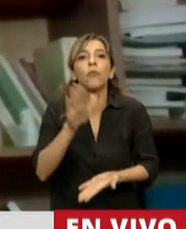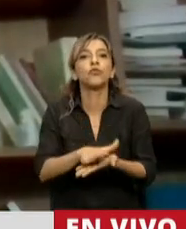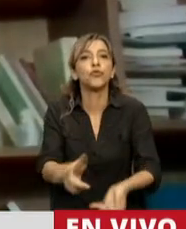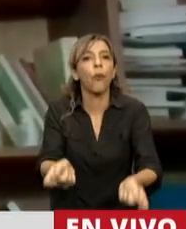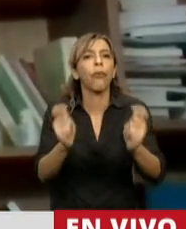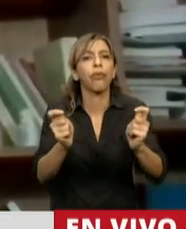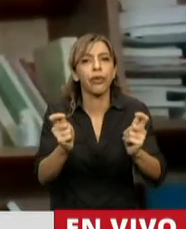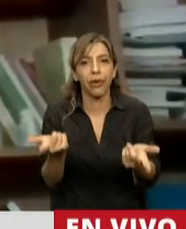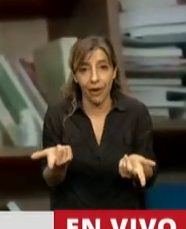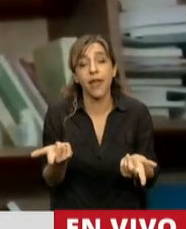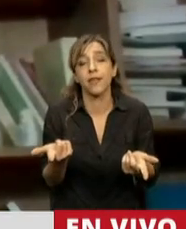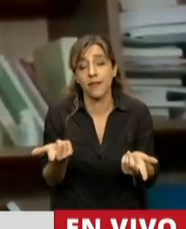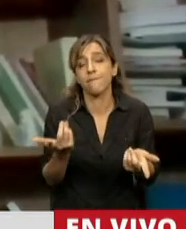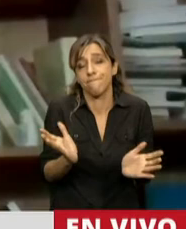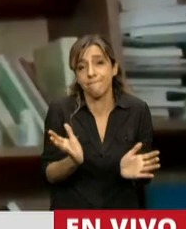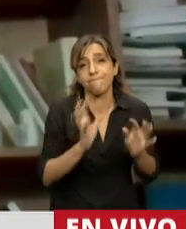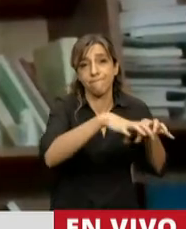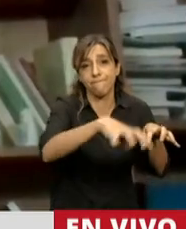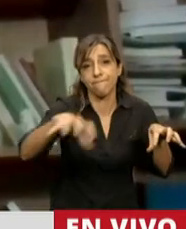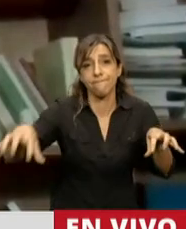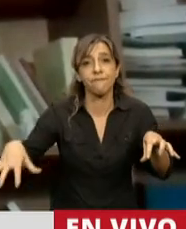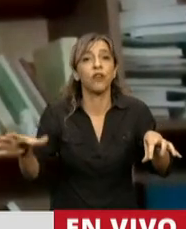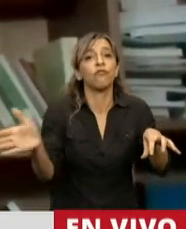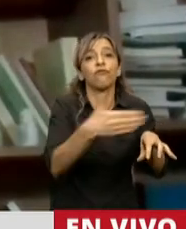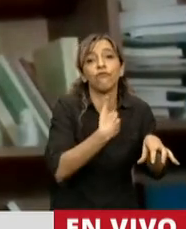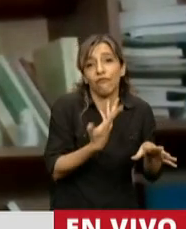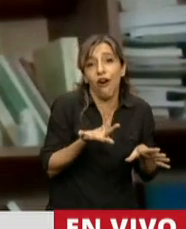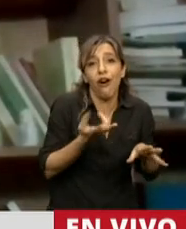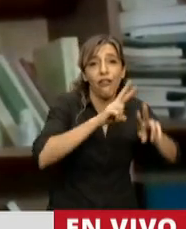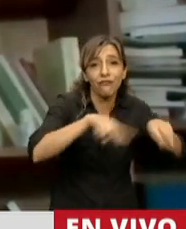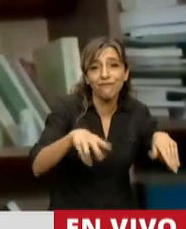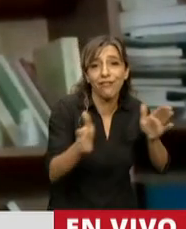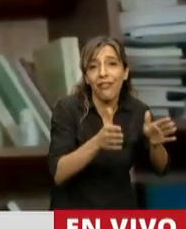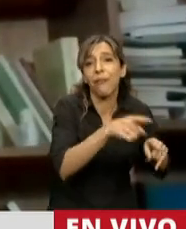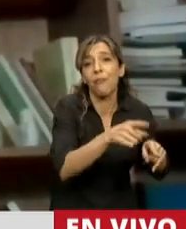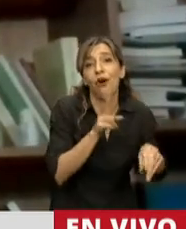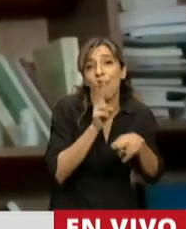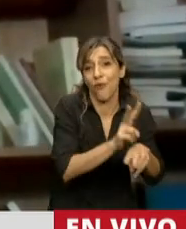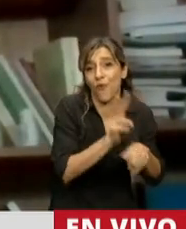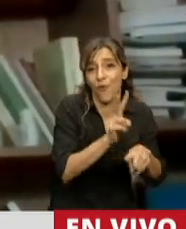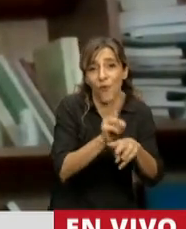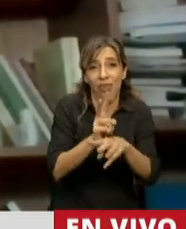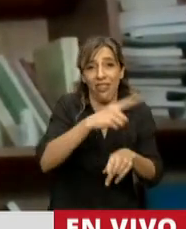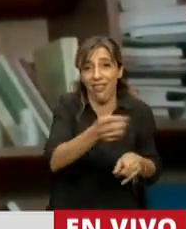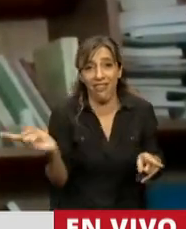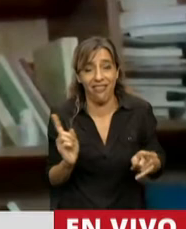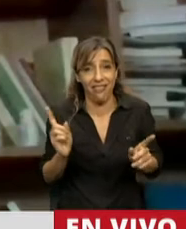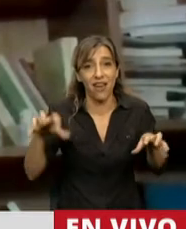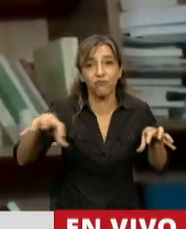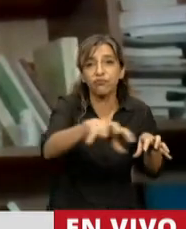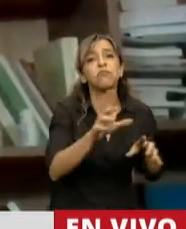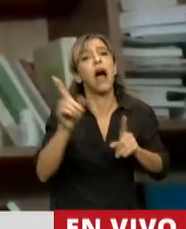de reconocer jardines de primera infancia. Son las instituciones de cuidado, de gestión